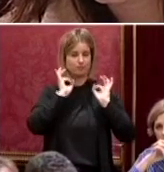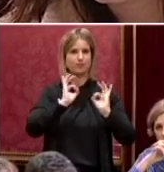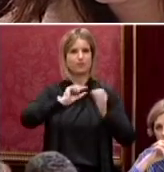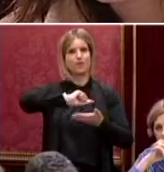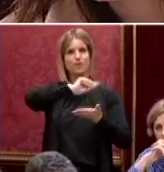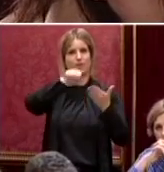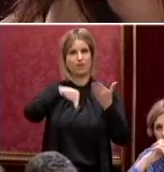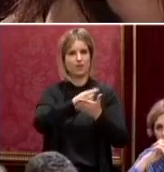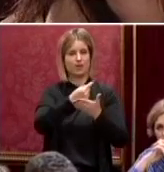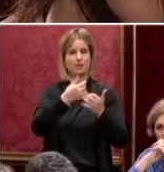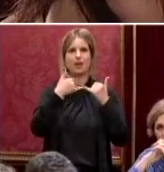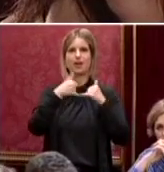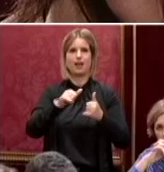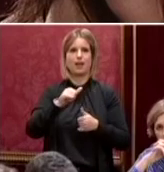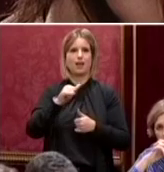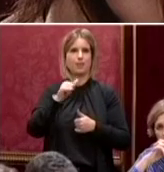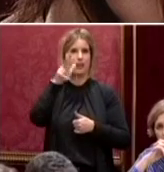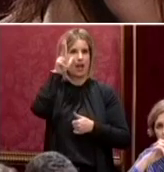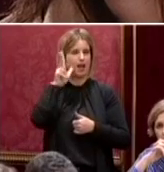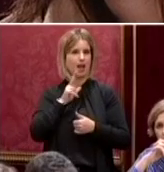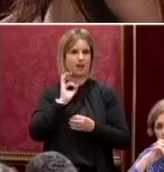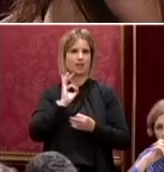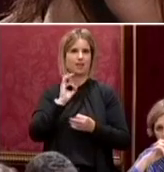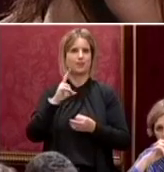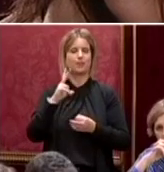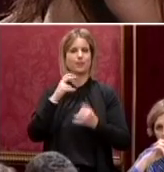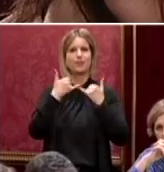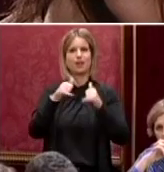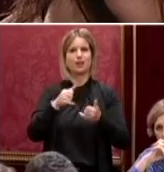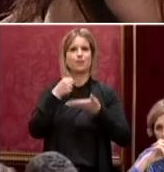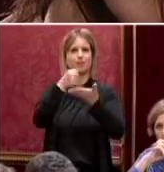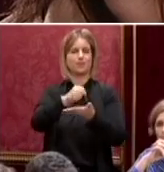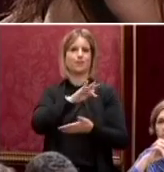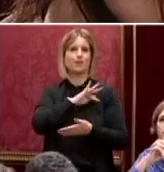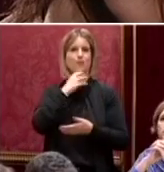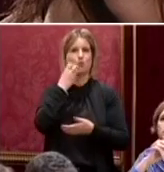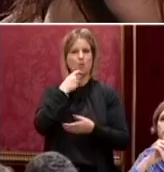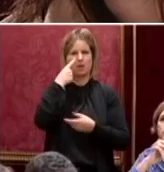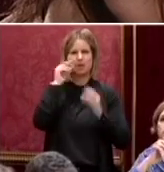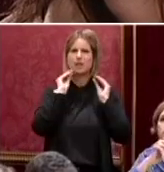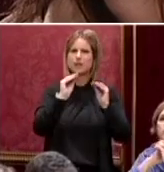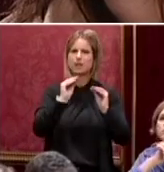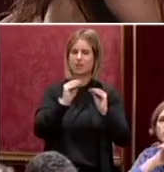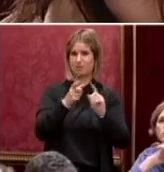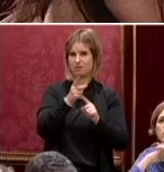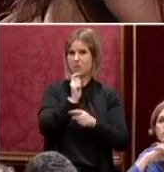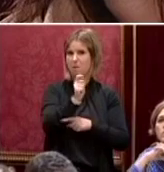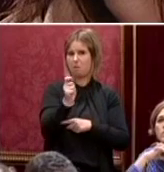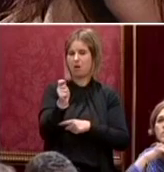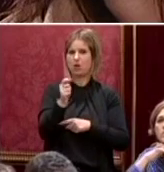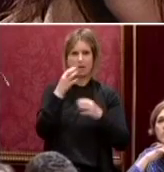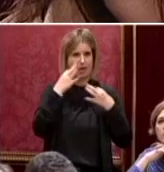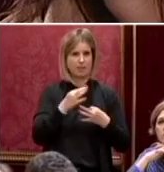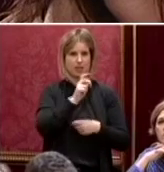efectivamente esta gala de los premios Goya. A mí me ha llamado la atención particularmente que estos pagos que había que hacer en realidad eran dos.